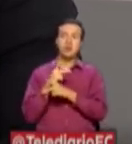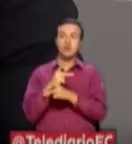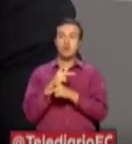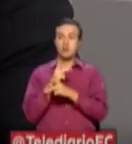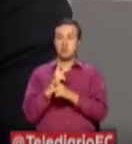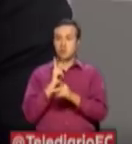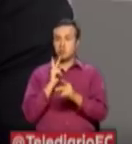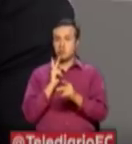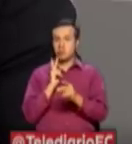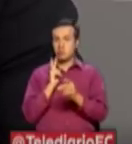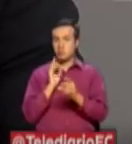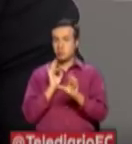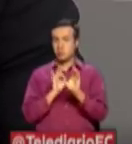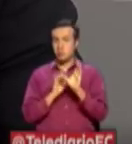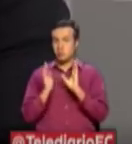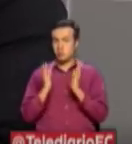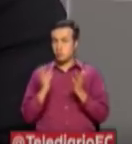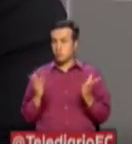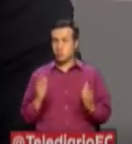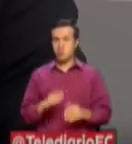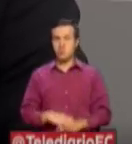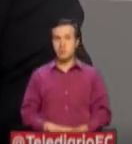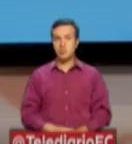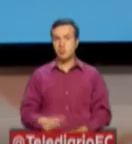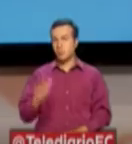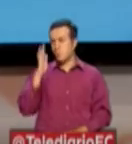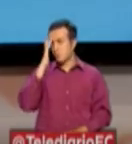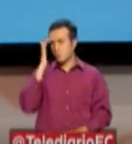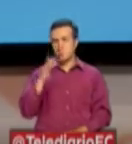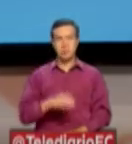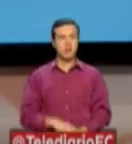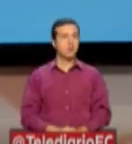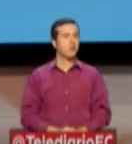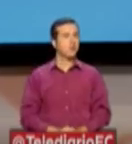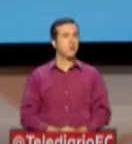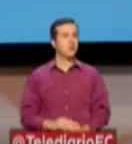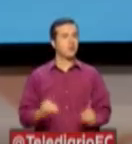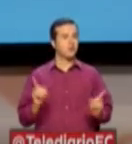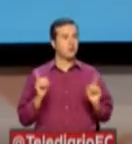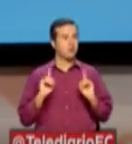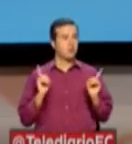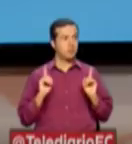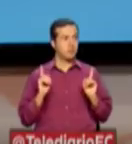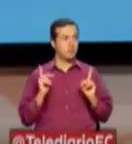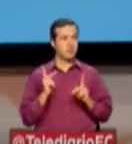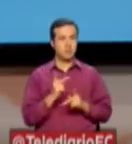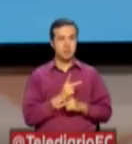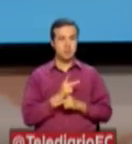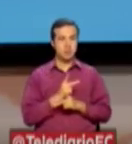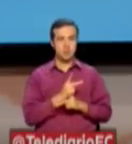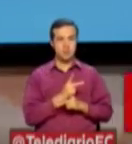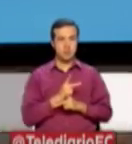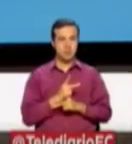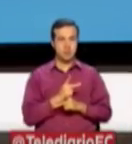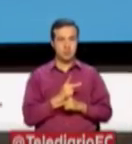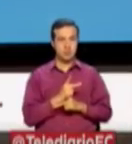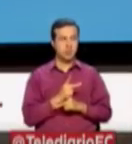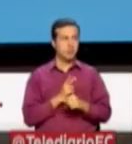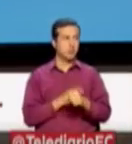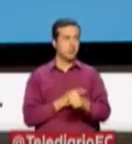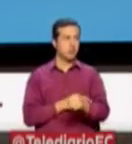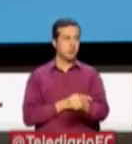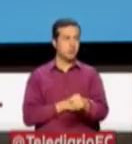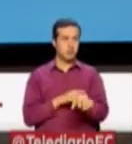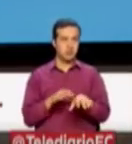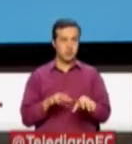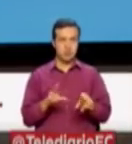de participación ciudadana y control social porque no no considero que el consejo haya excedido aún en su rango